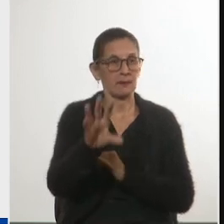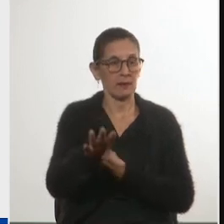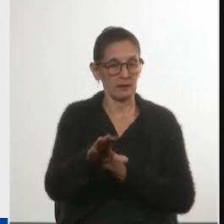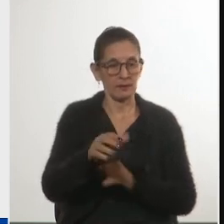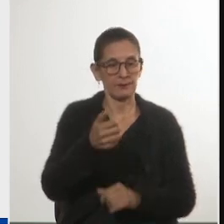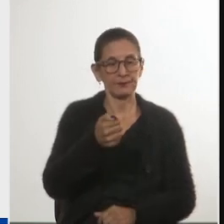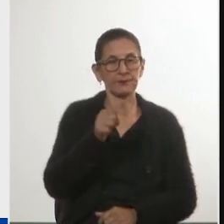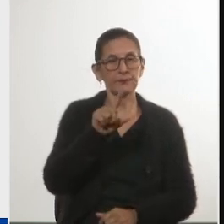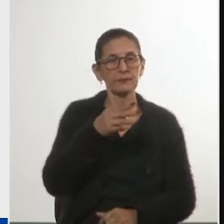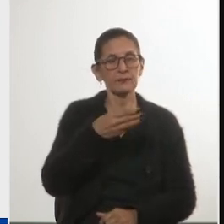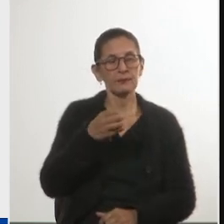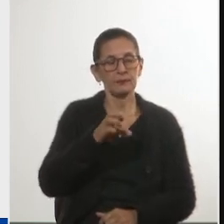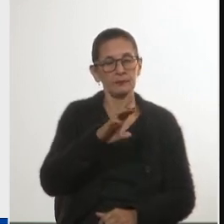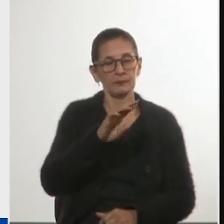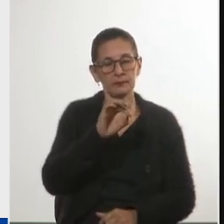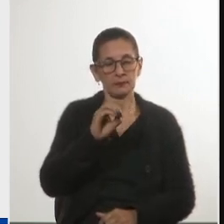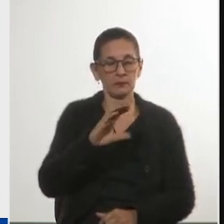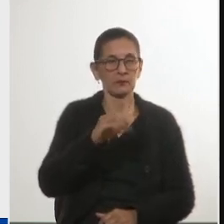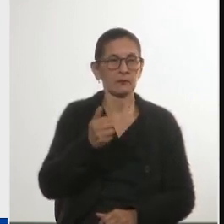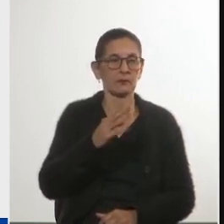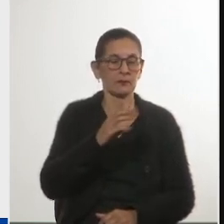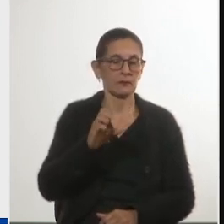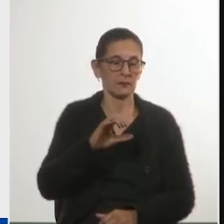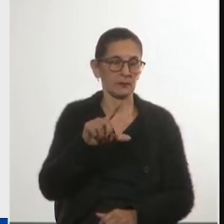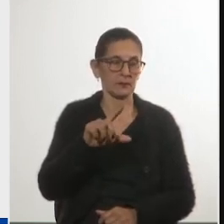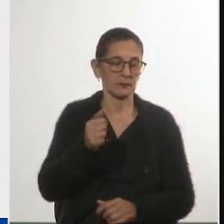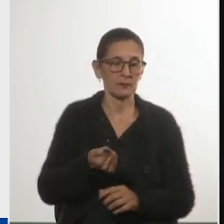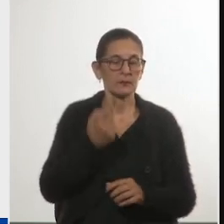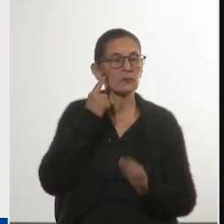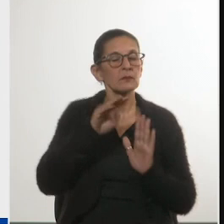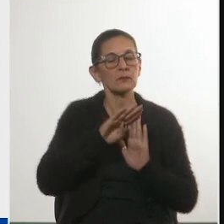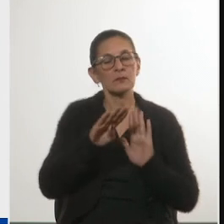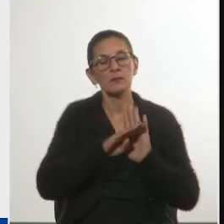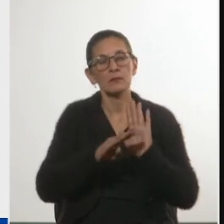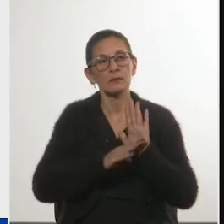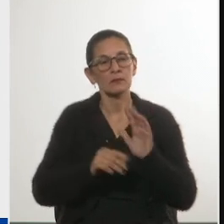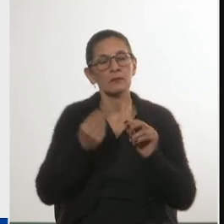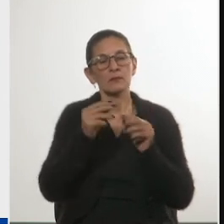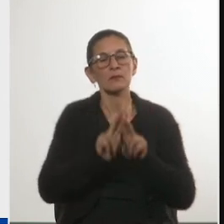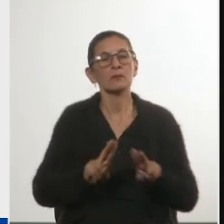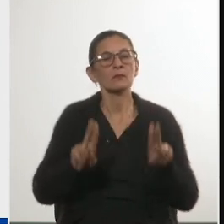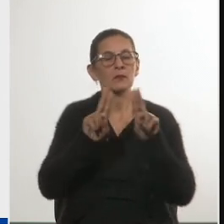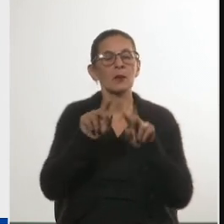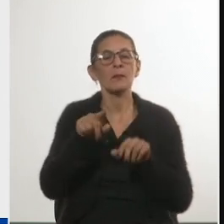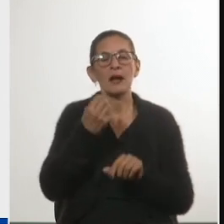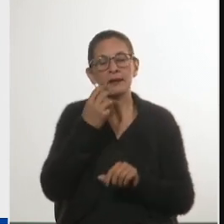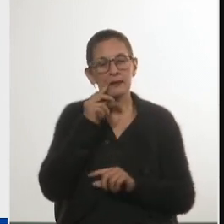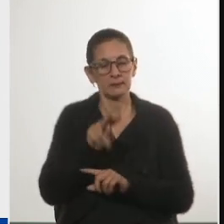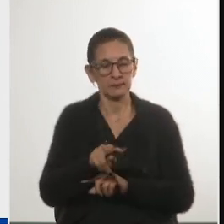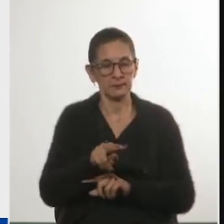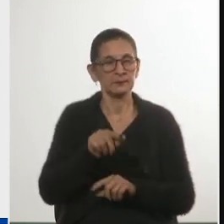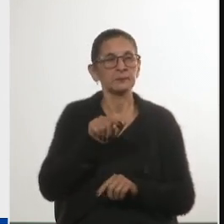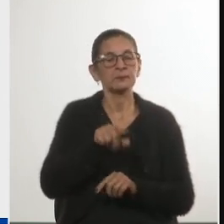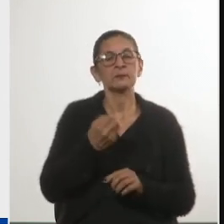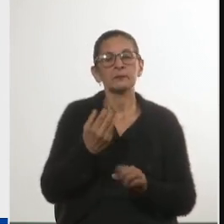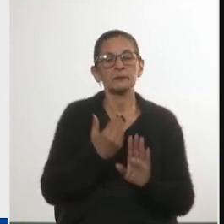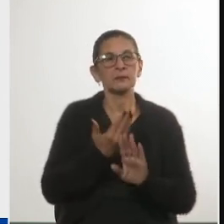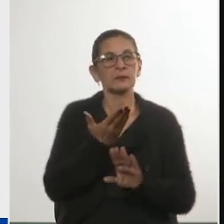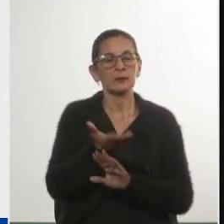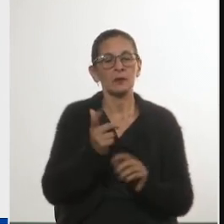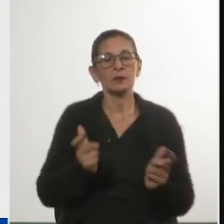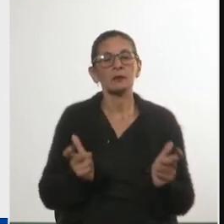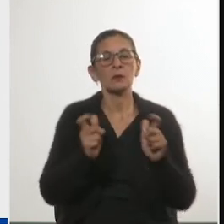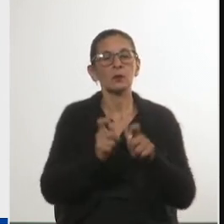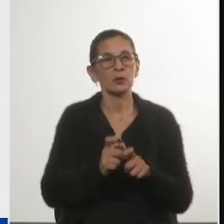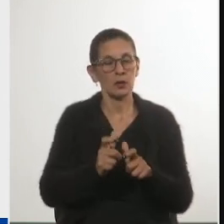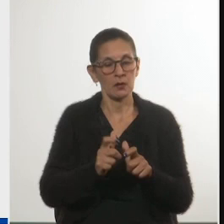señor Alberto Pacheco Capella, representante del Programa de las Naciones Unidas para Medio Ambiente, para solicitarle una